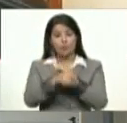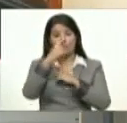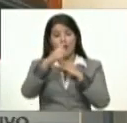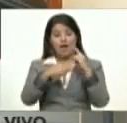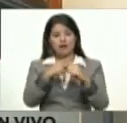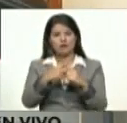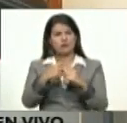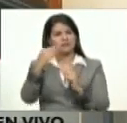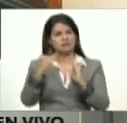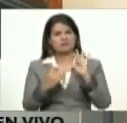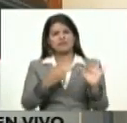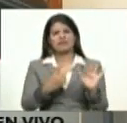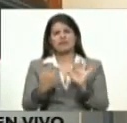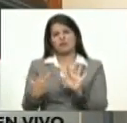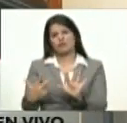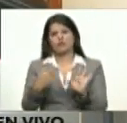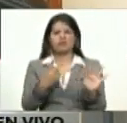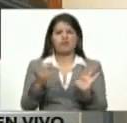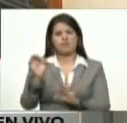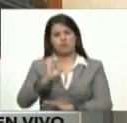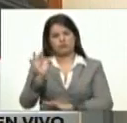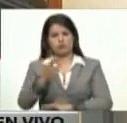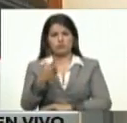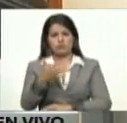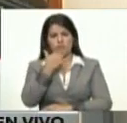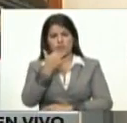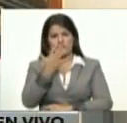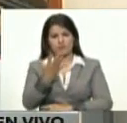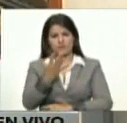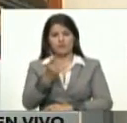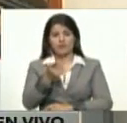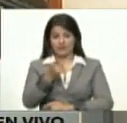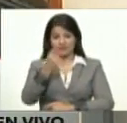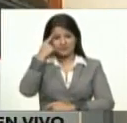un 68-70%, de 100